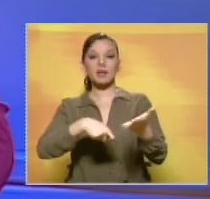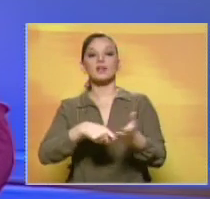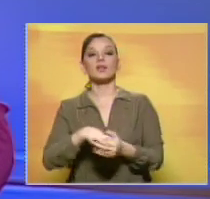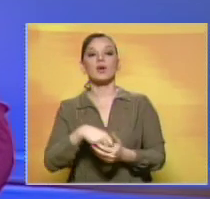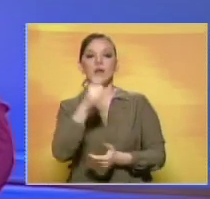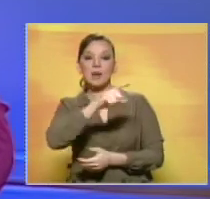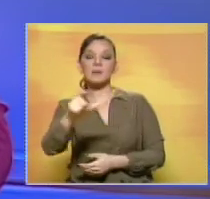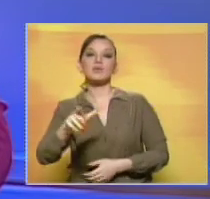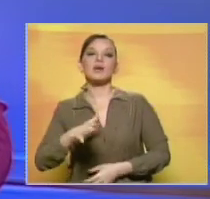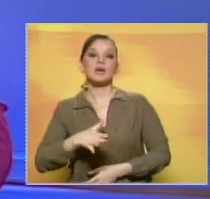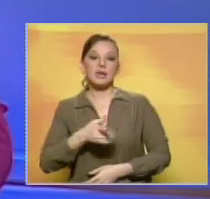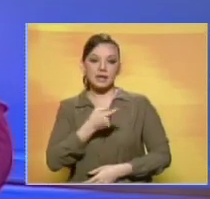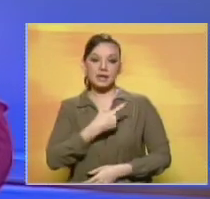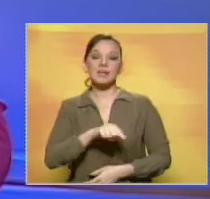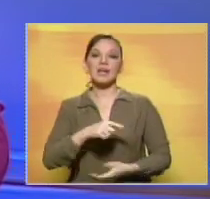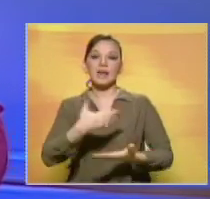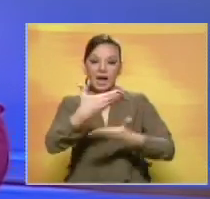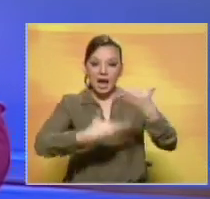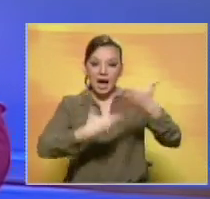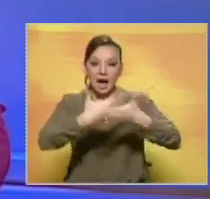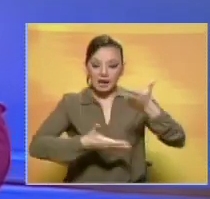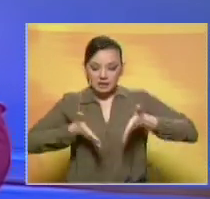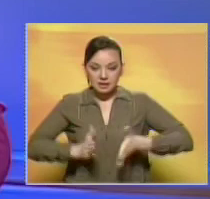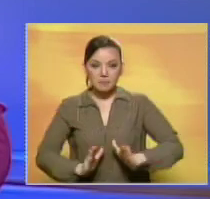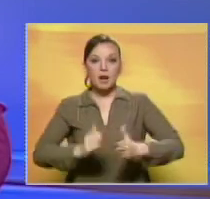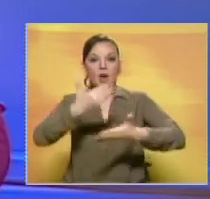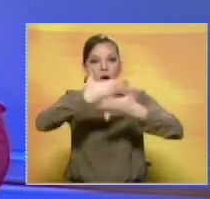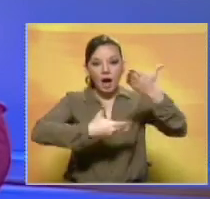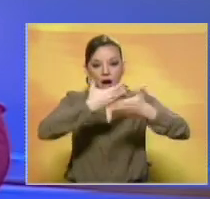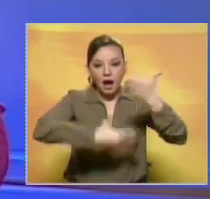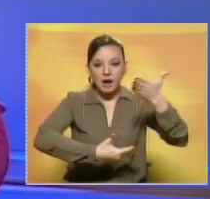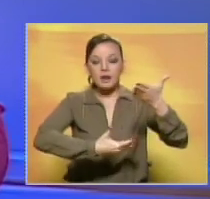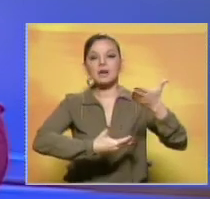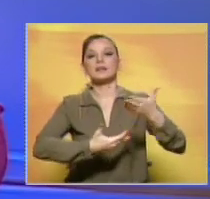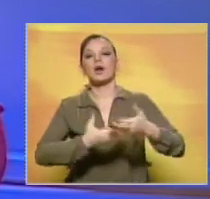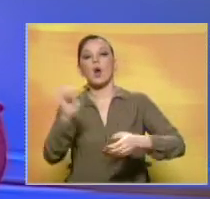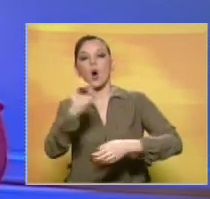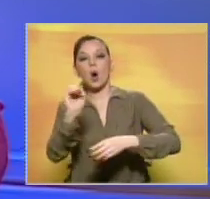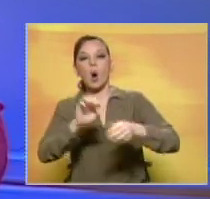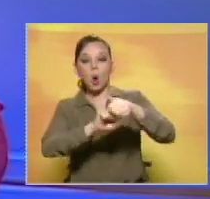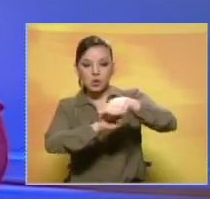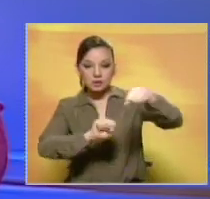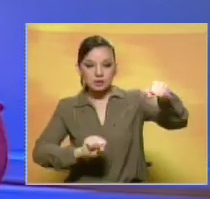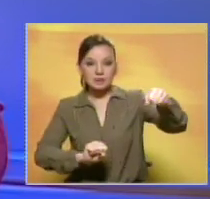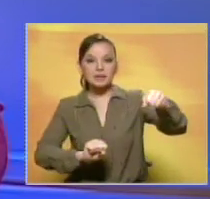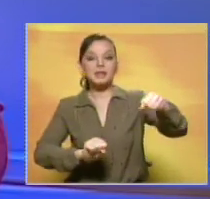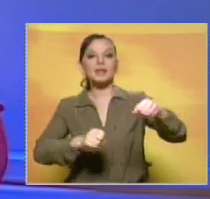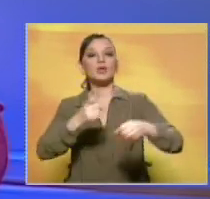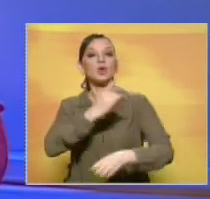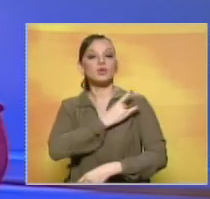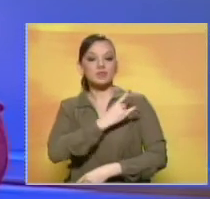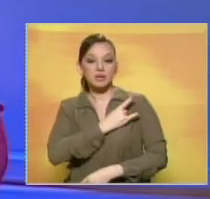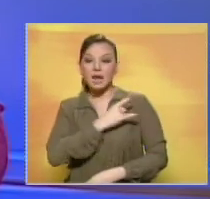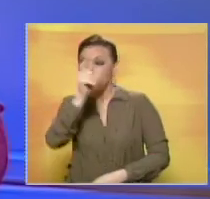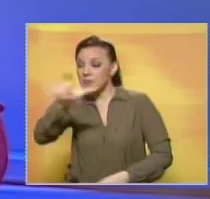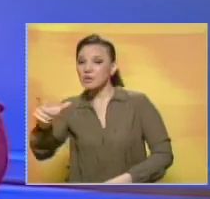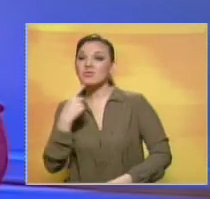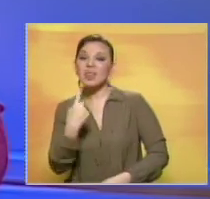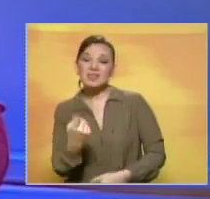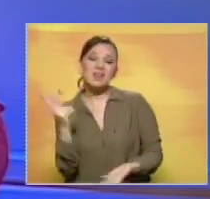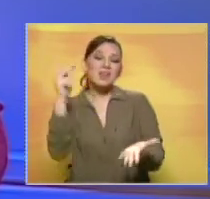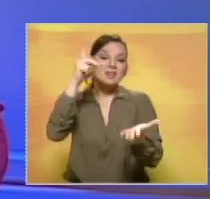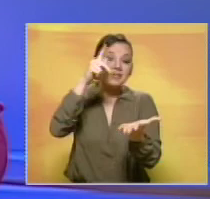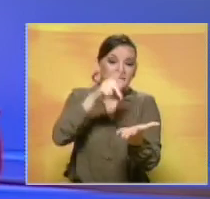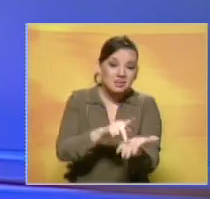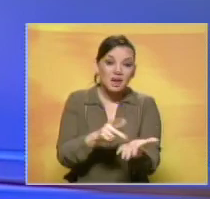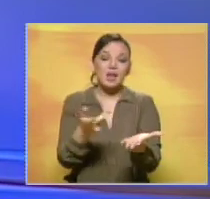quienes desean registrar actas de nacimiento, actas de matrimonio o títulos universitarios. Los universitarios se quejan porque tienen que llegar en la madrugada